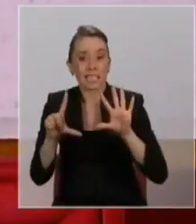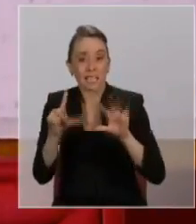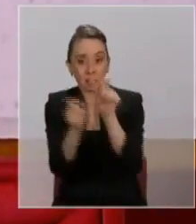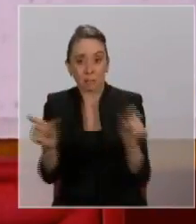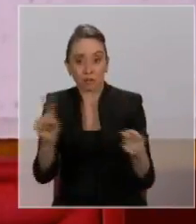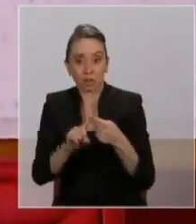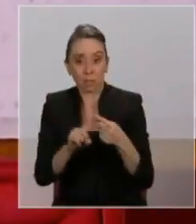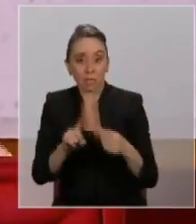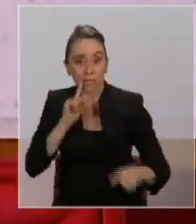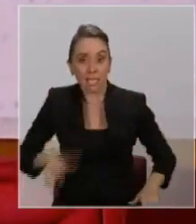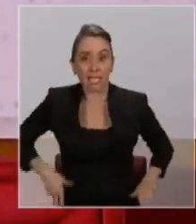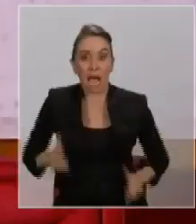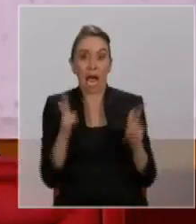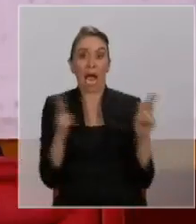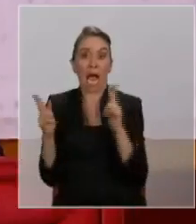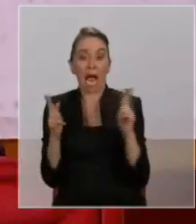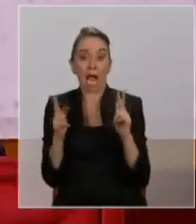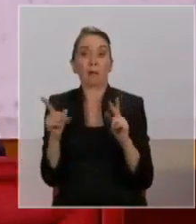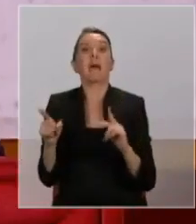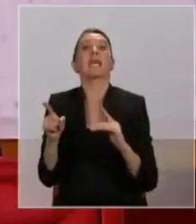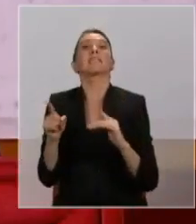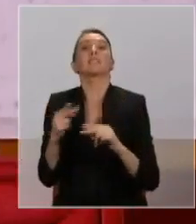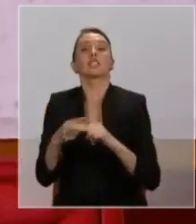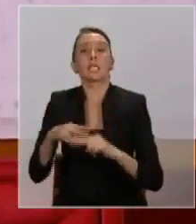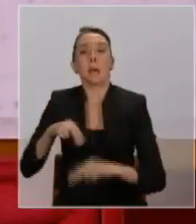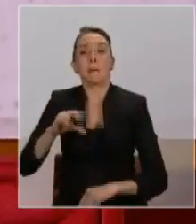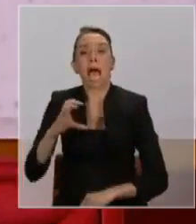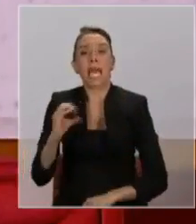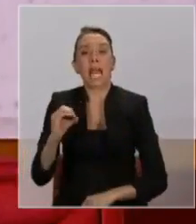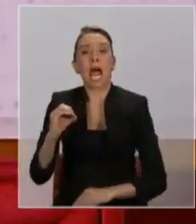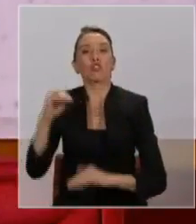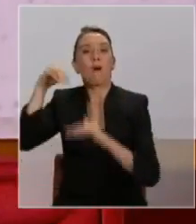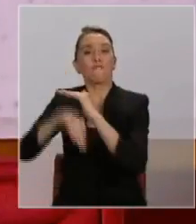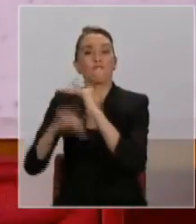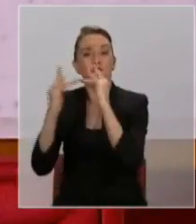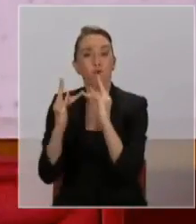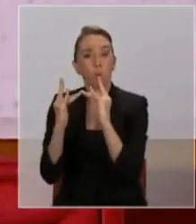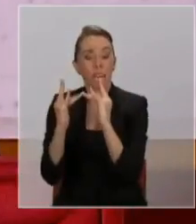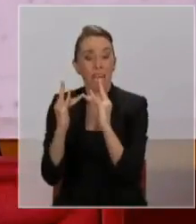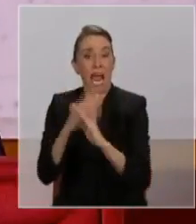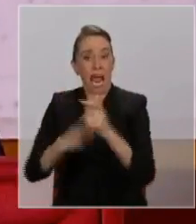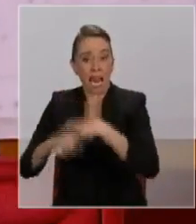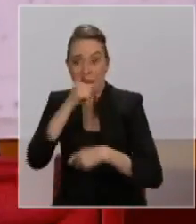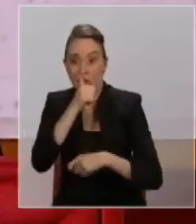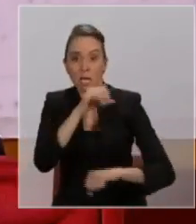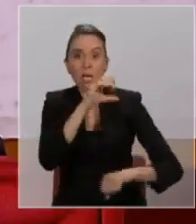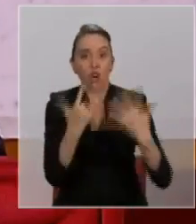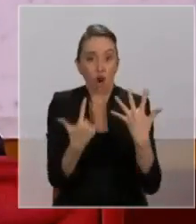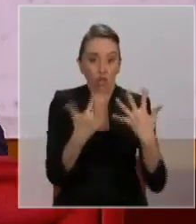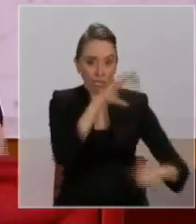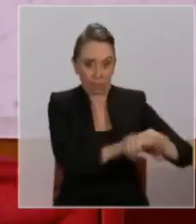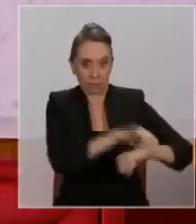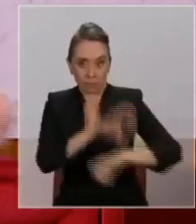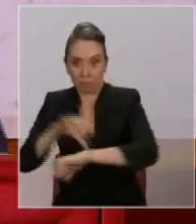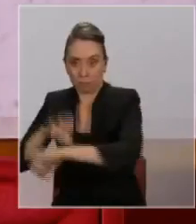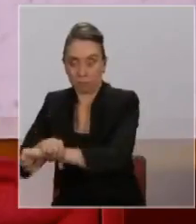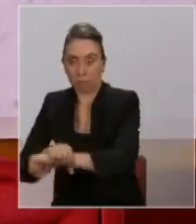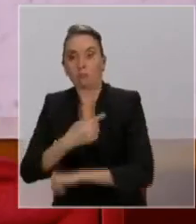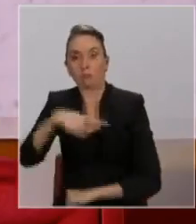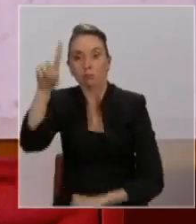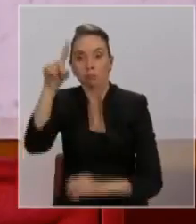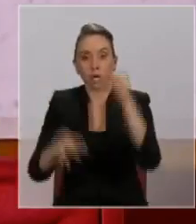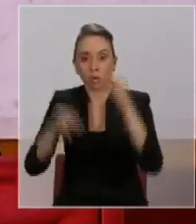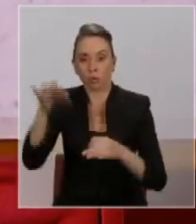participantes armados en ese narco funeral fueron detenidos y están hoy día enfrentando